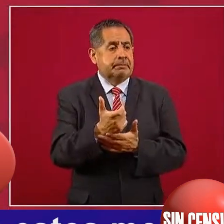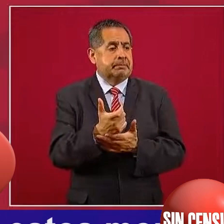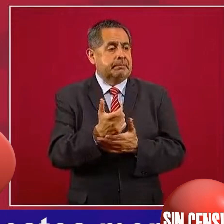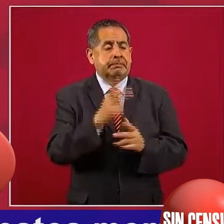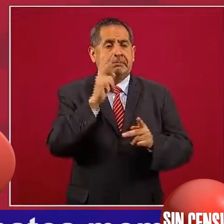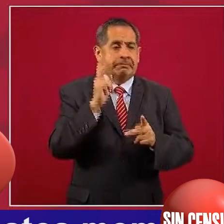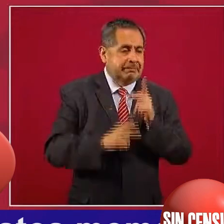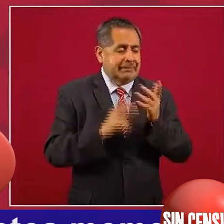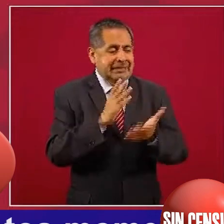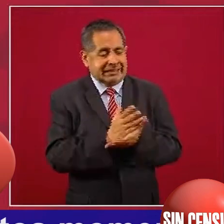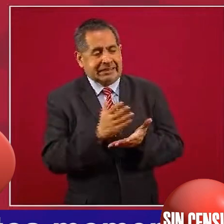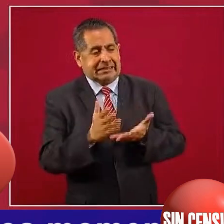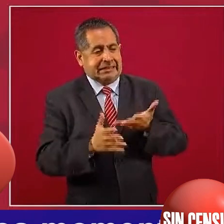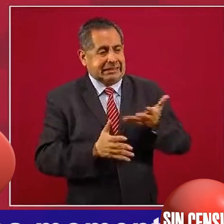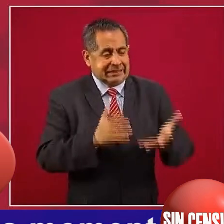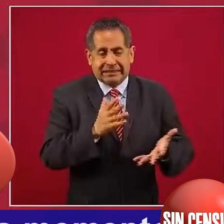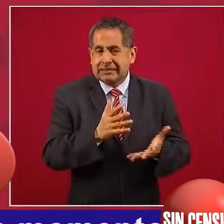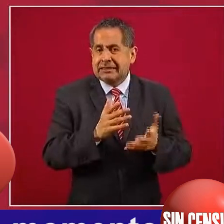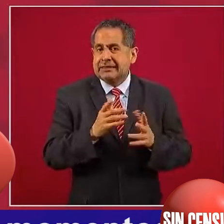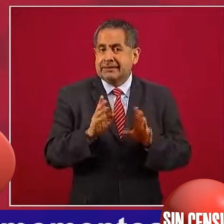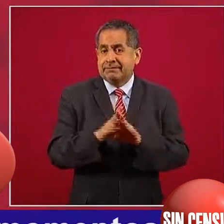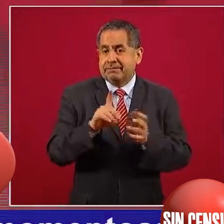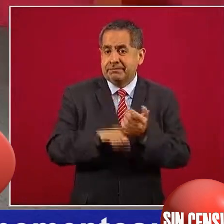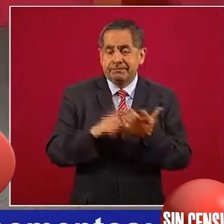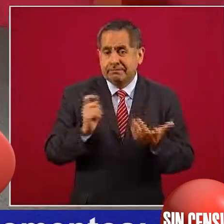de manera